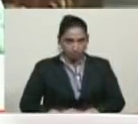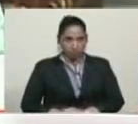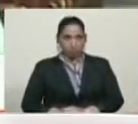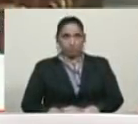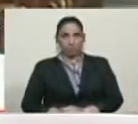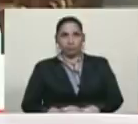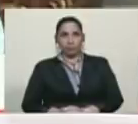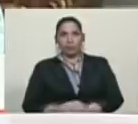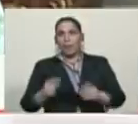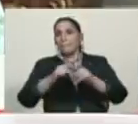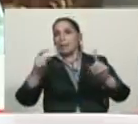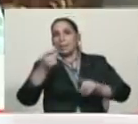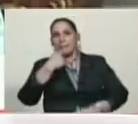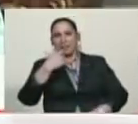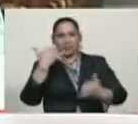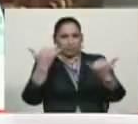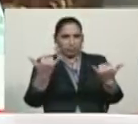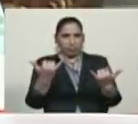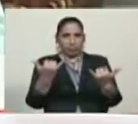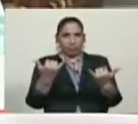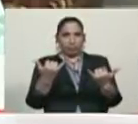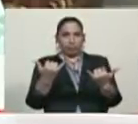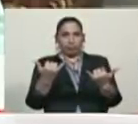pero lo que en medicina ahora